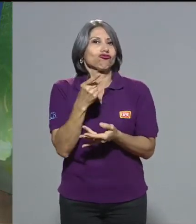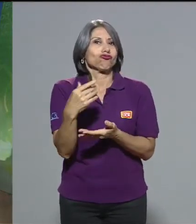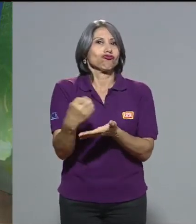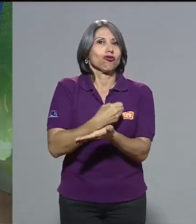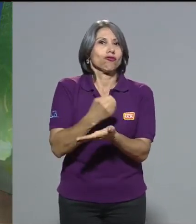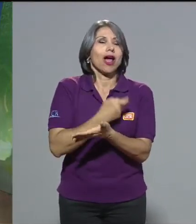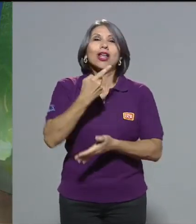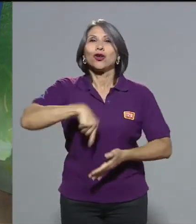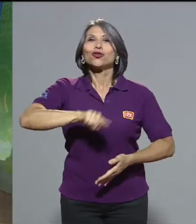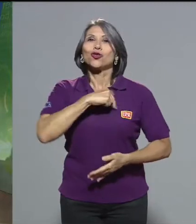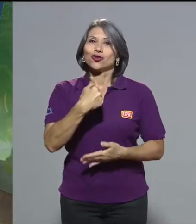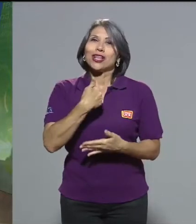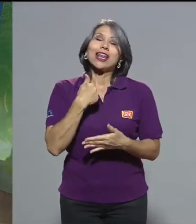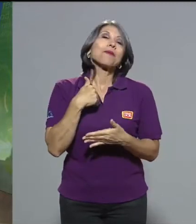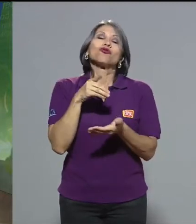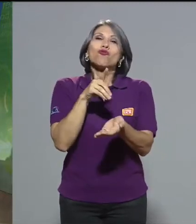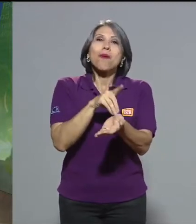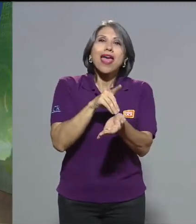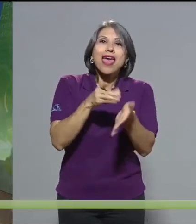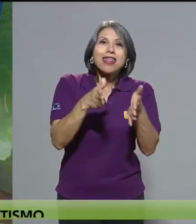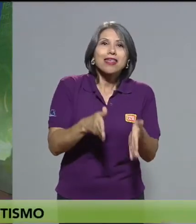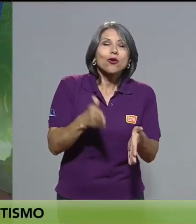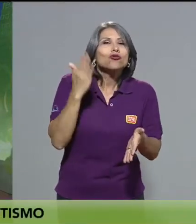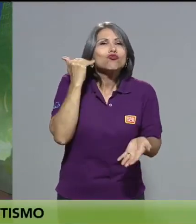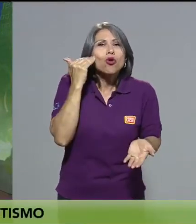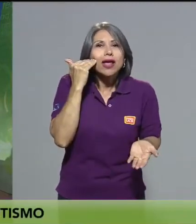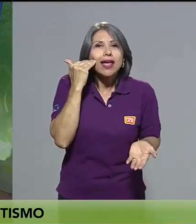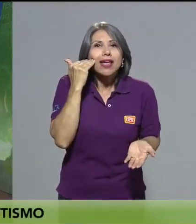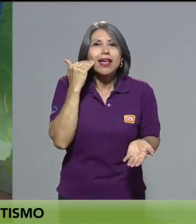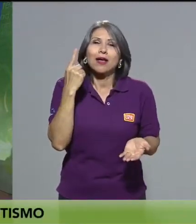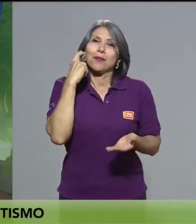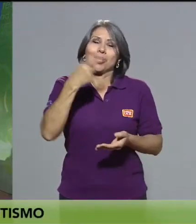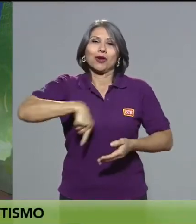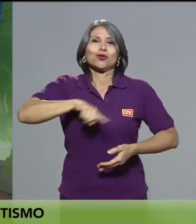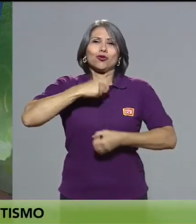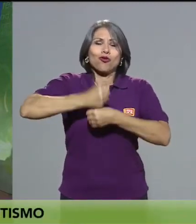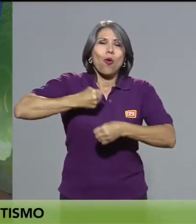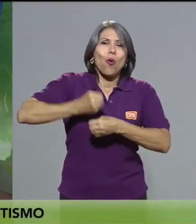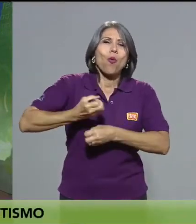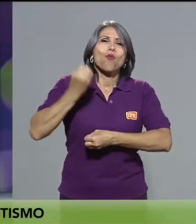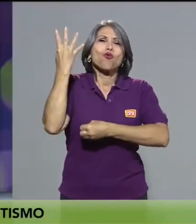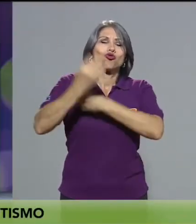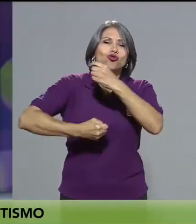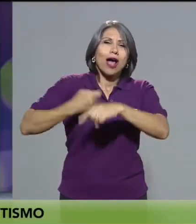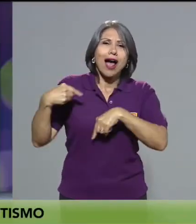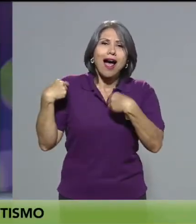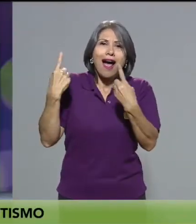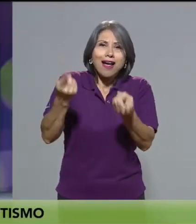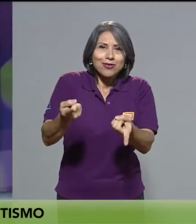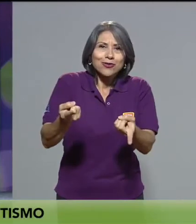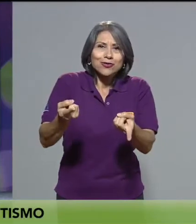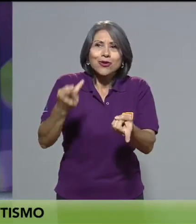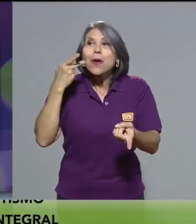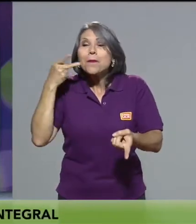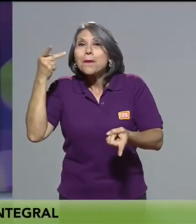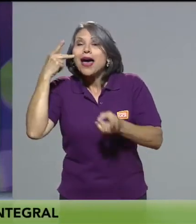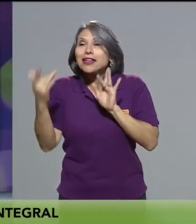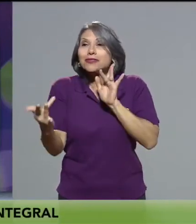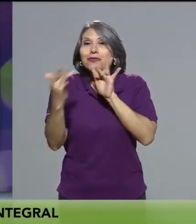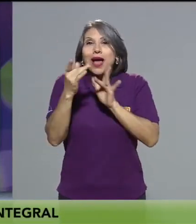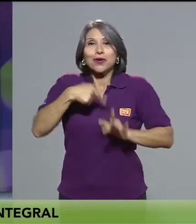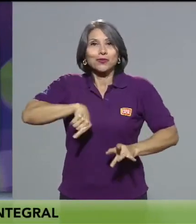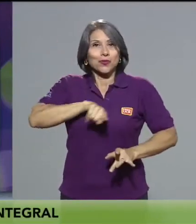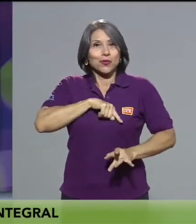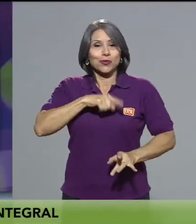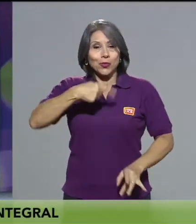tenemos muchos años, porque los papás nos hacen referencias que son los más importantes, ¿verdad? Y porque nosotros hemos visto, pero también